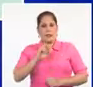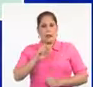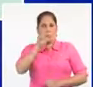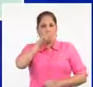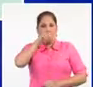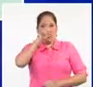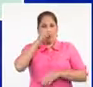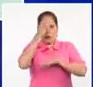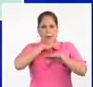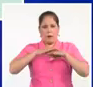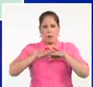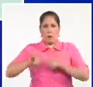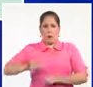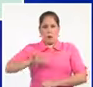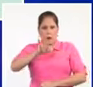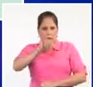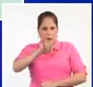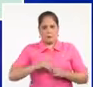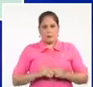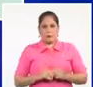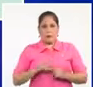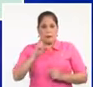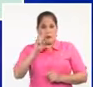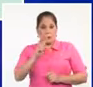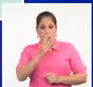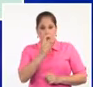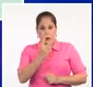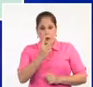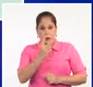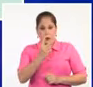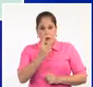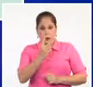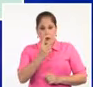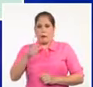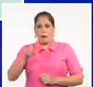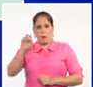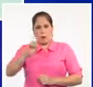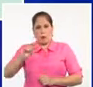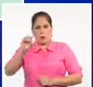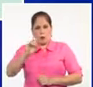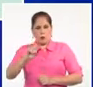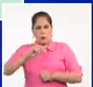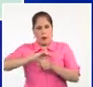del Cotorro, de Boyeros, 2 de cada uno, y de 10 de octubre,